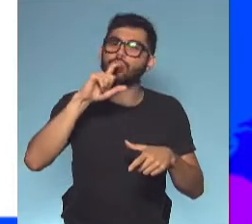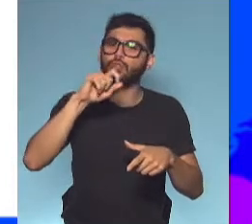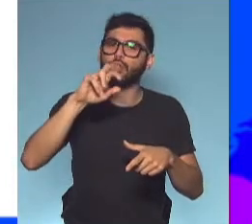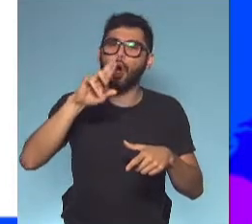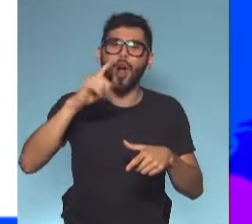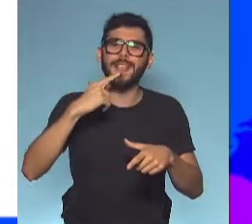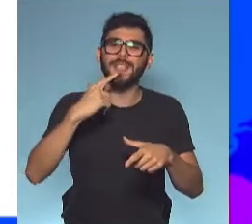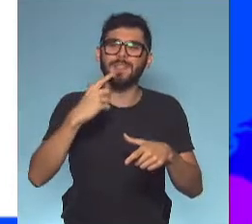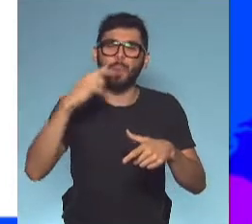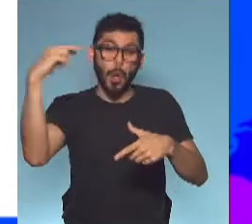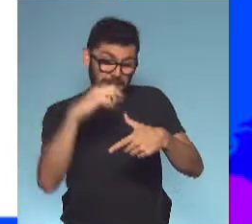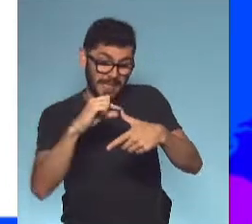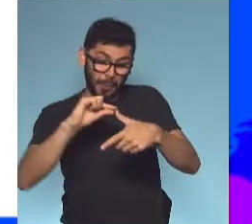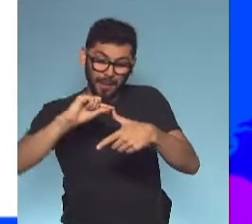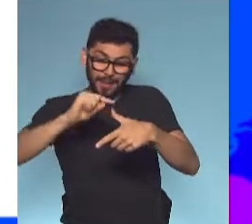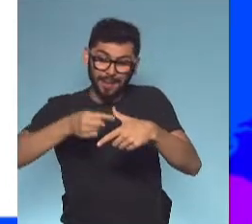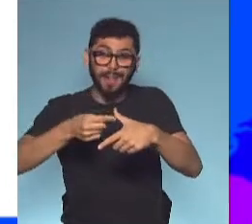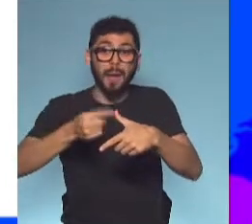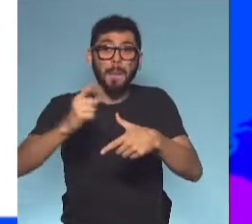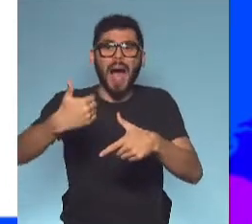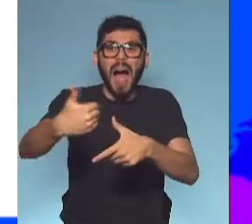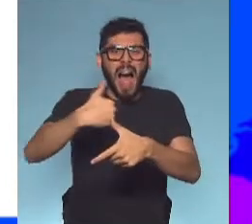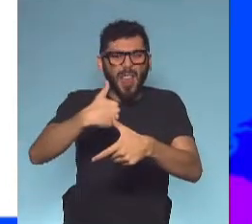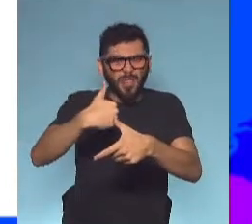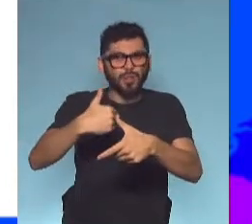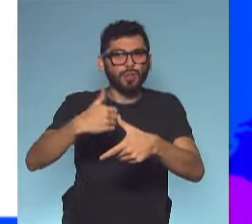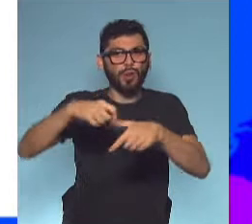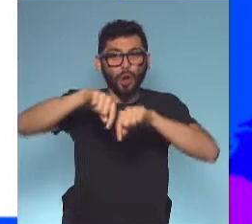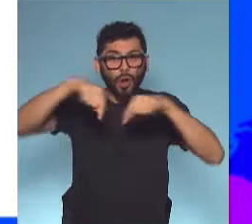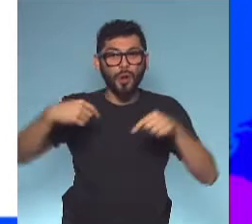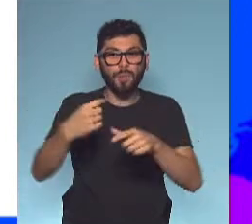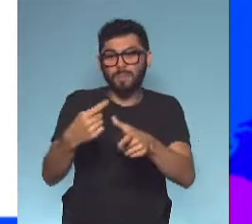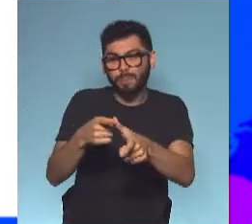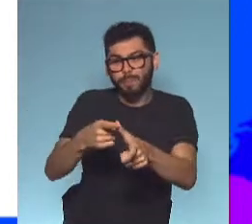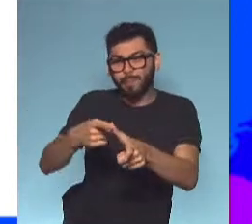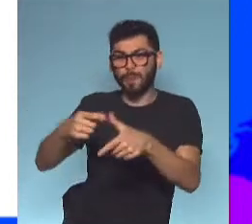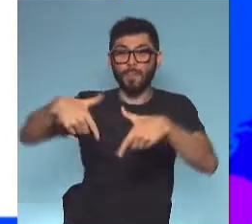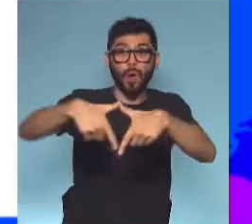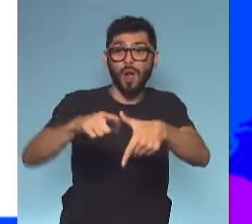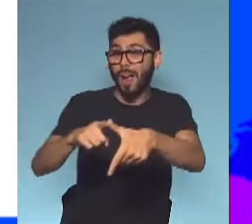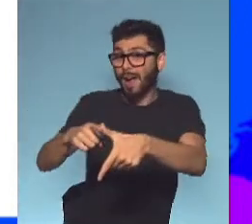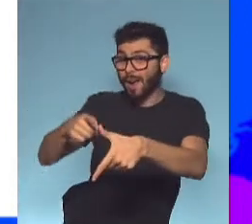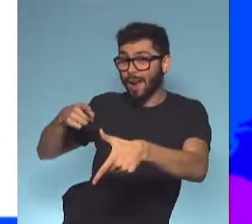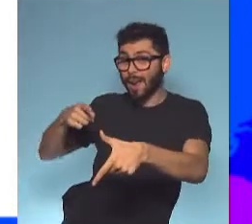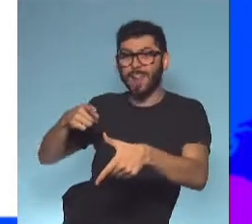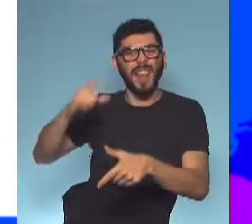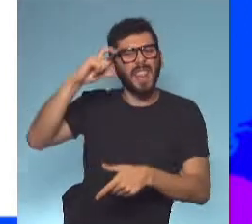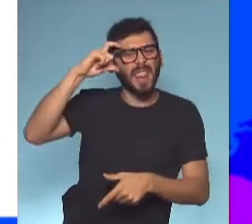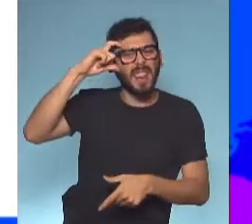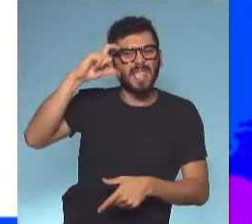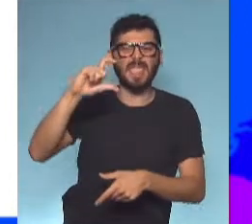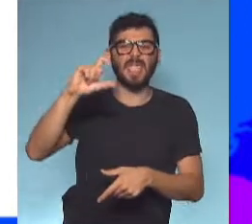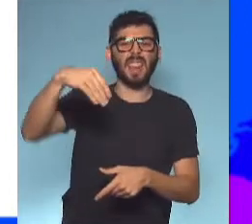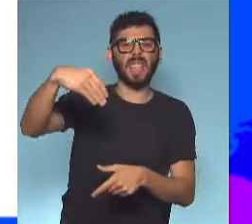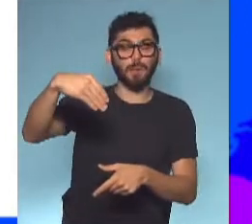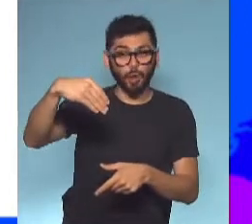se veía, sino que también iba por dentro? Sí, por 10 centímetros por dentro. Ah, la tiene. La tiene